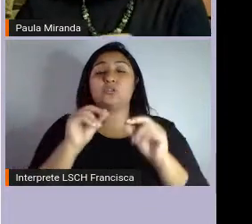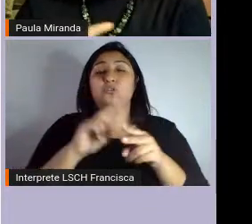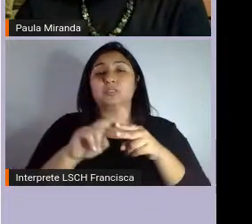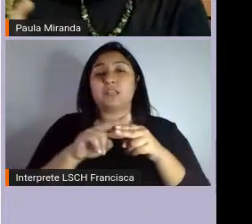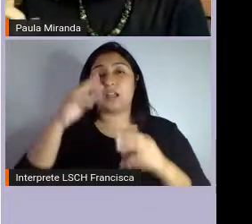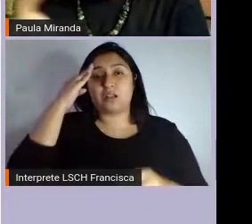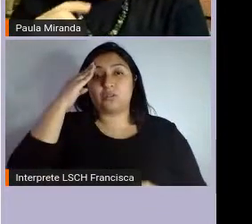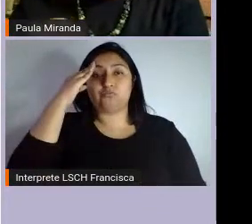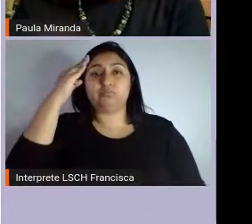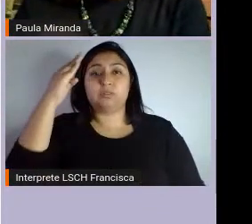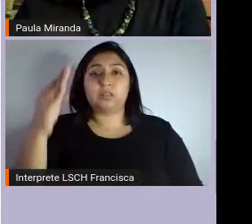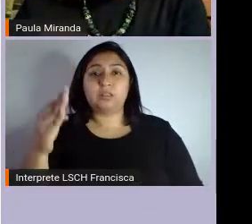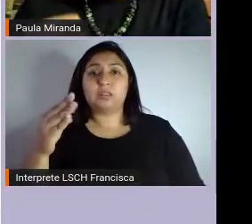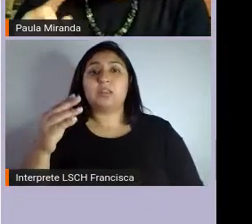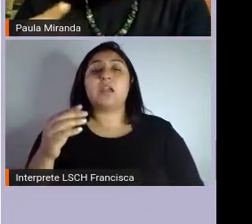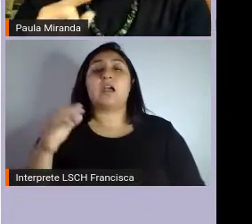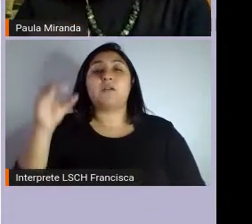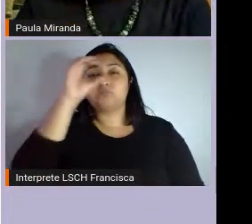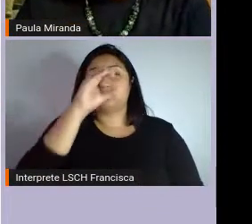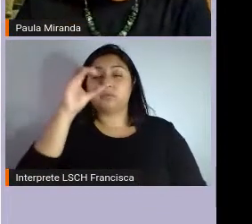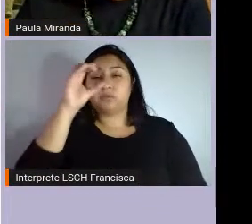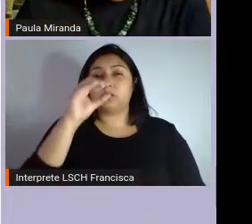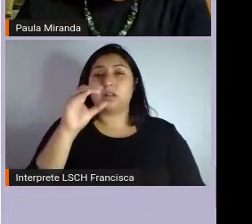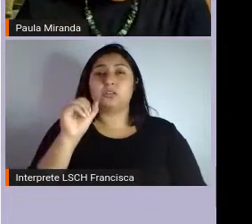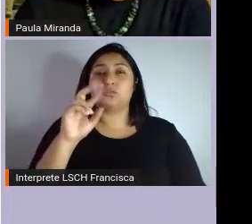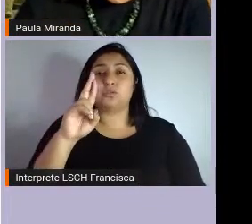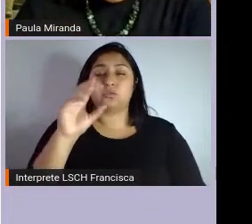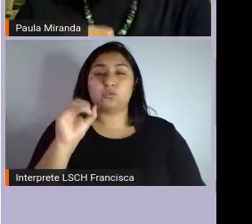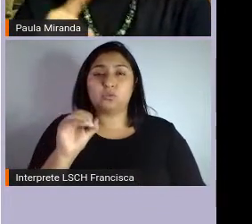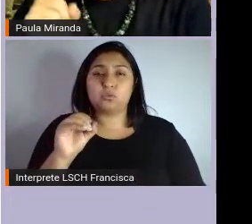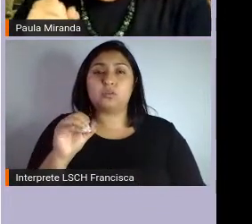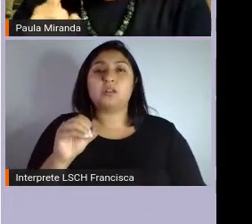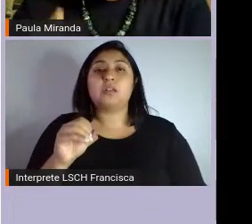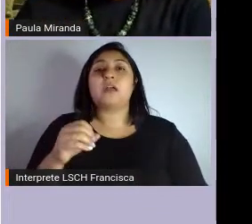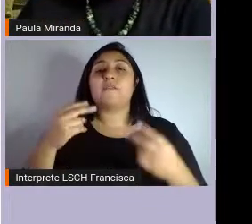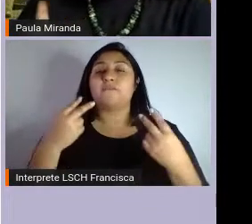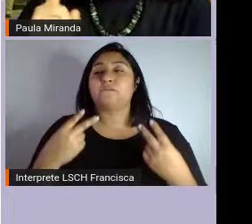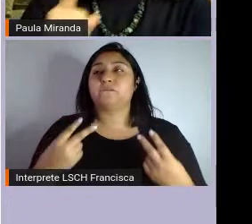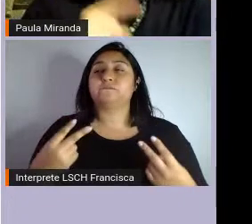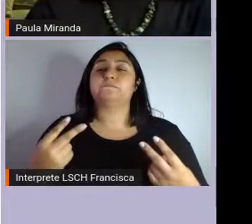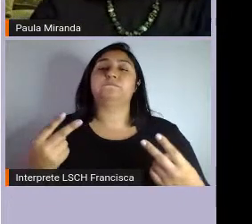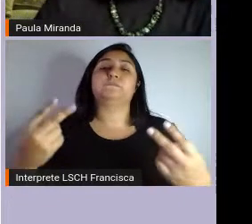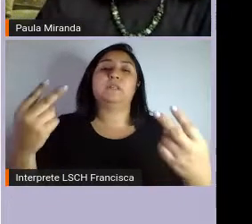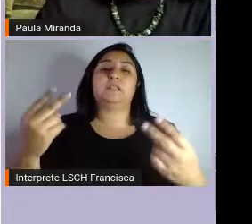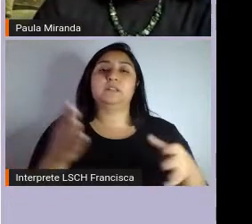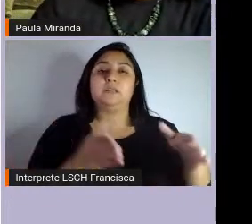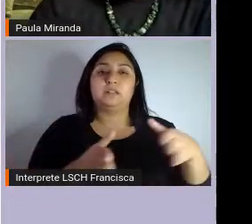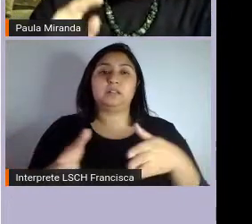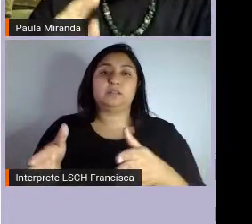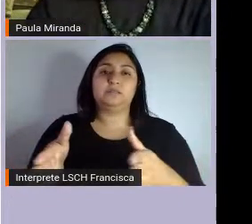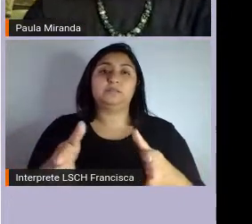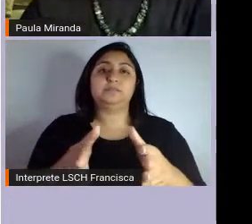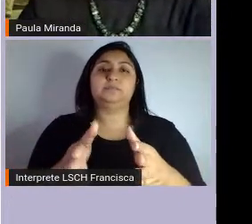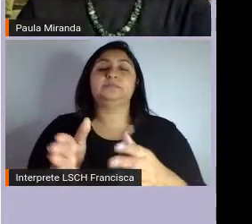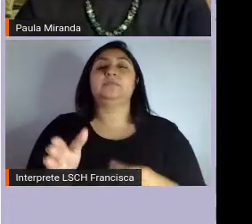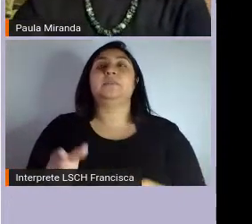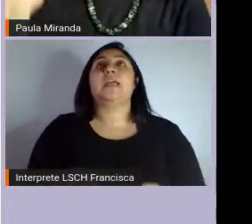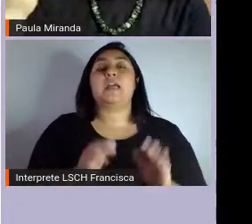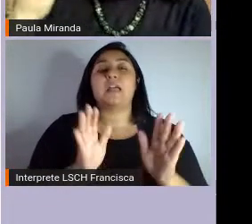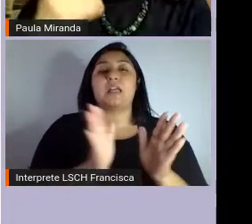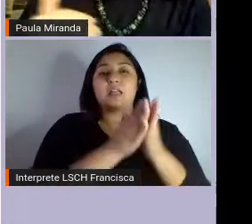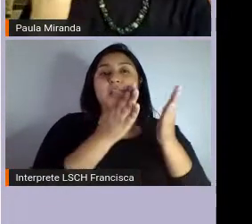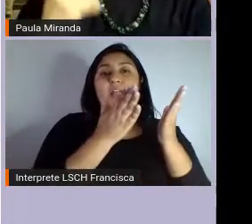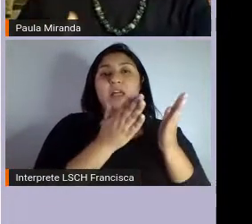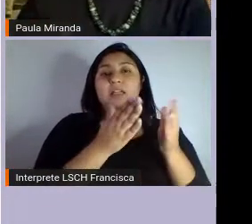preciso, buscando el oro macizo, salgo volando al camino y el versear a lo divino es oro de gran quilate, si pavo es